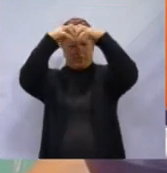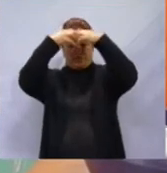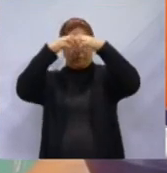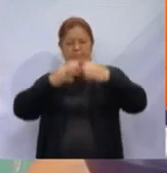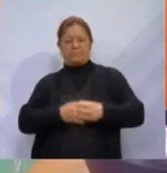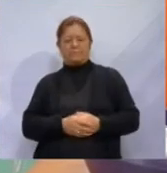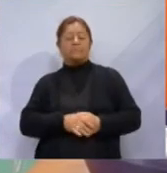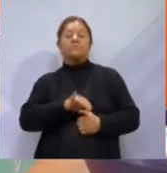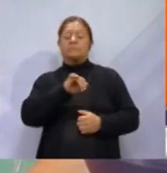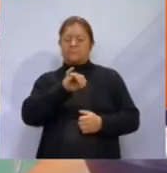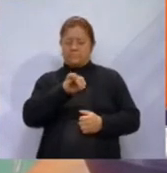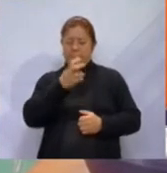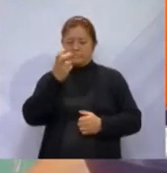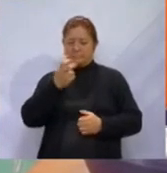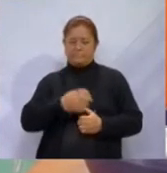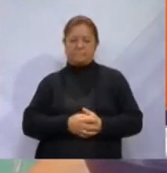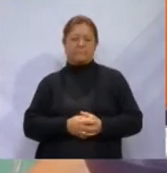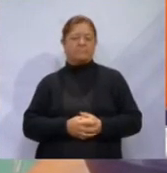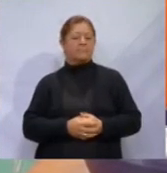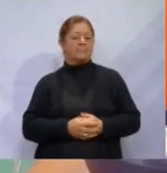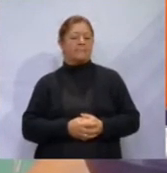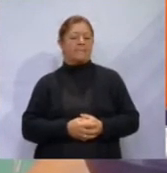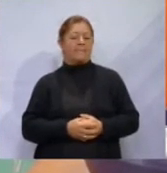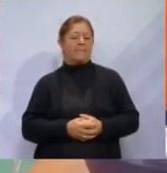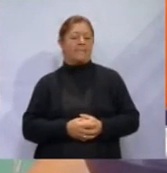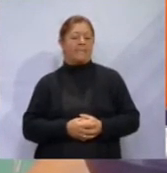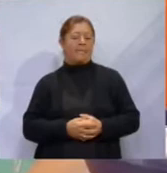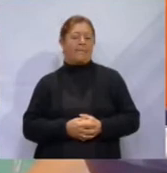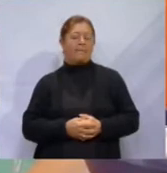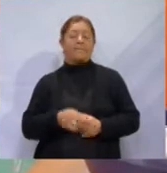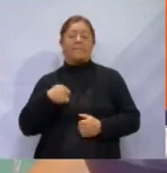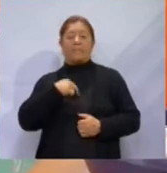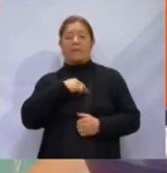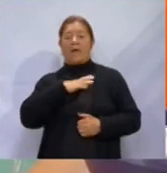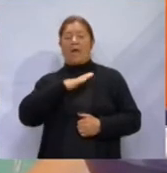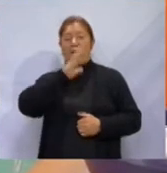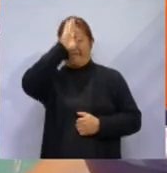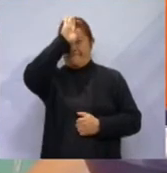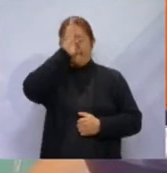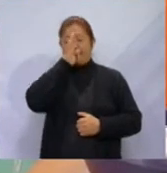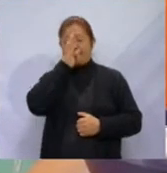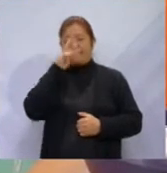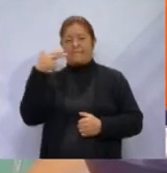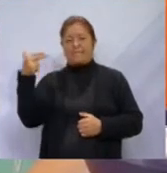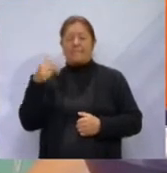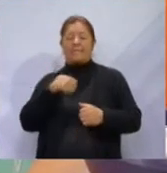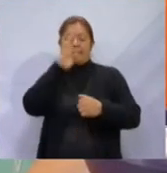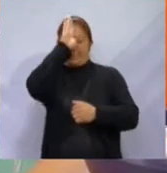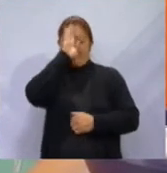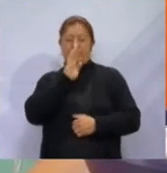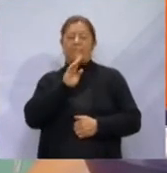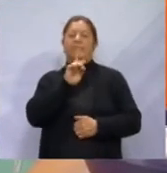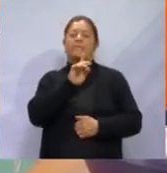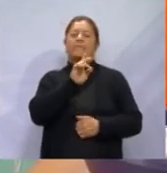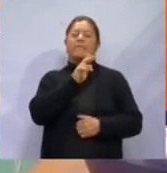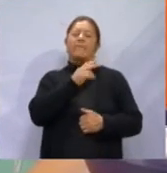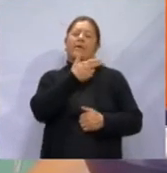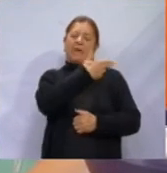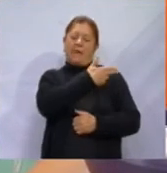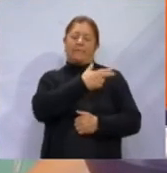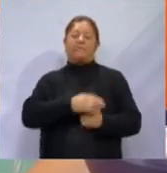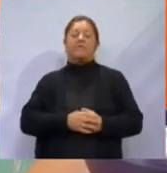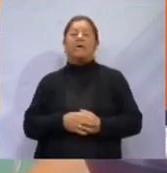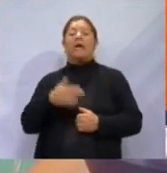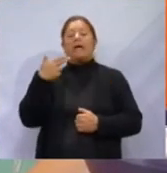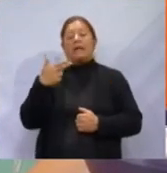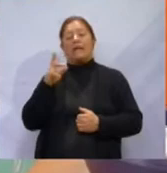es. Nosotros tenemos dos hemisferios, el derecho y el izquierdo. Y con la